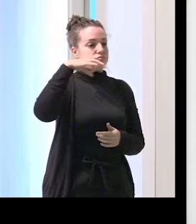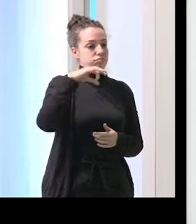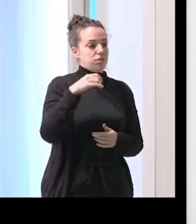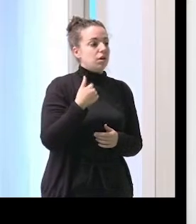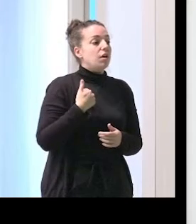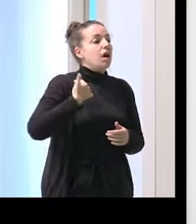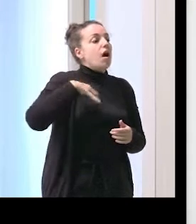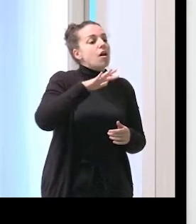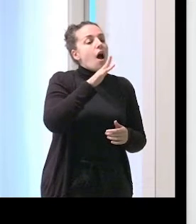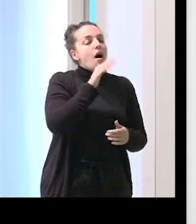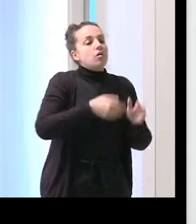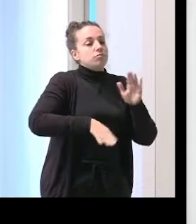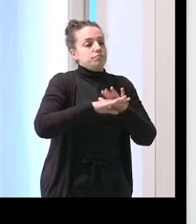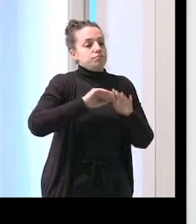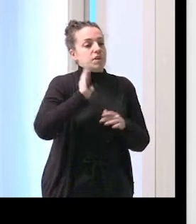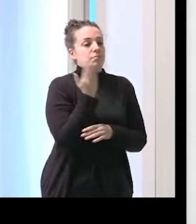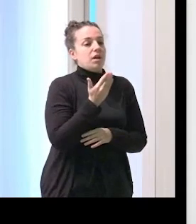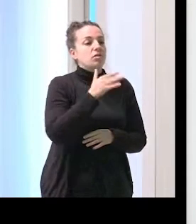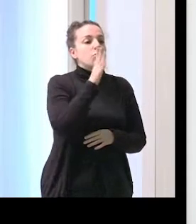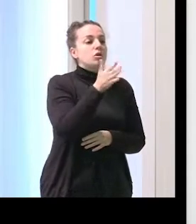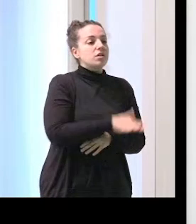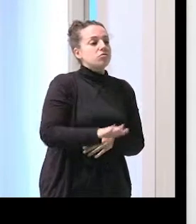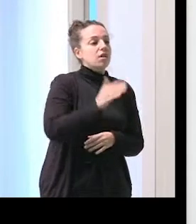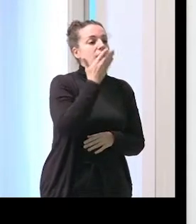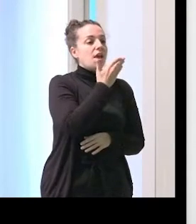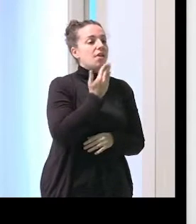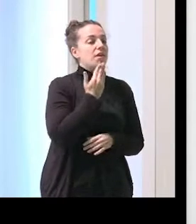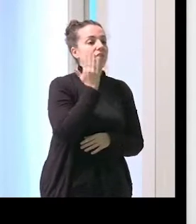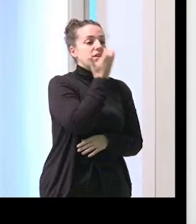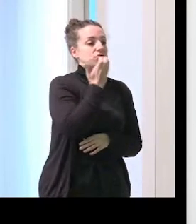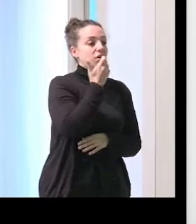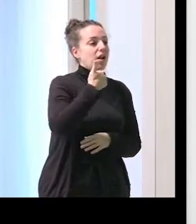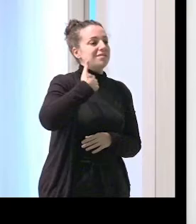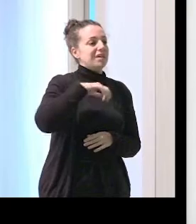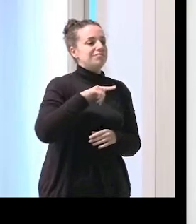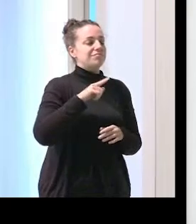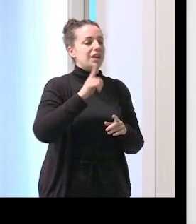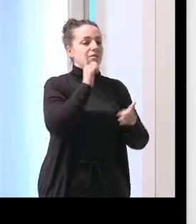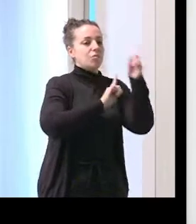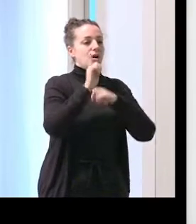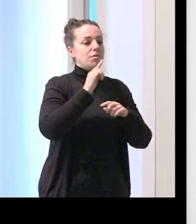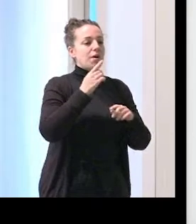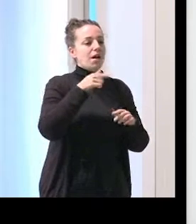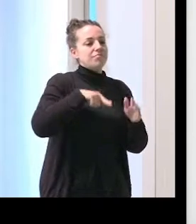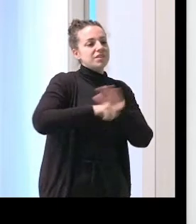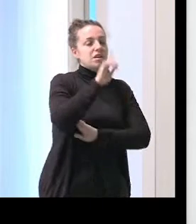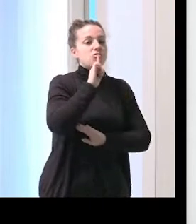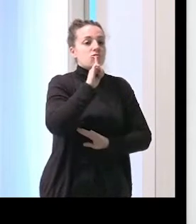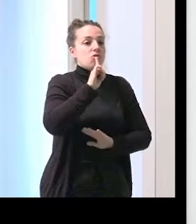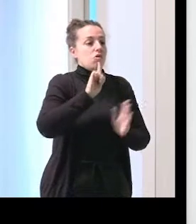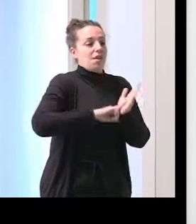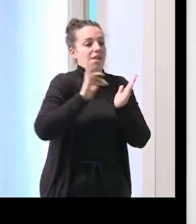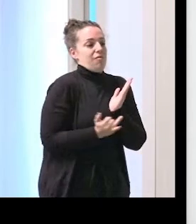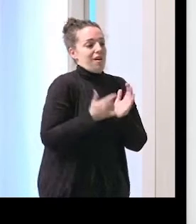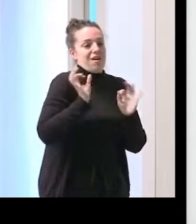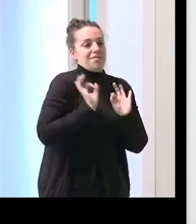a seguir con los impactos. Los niños en edad preescolar con hipoacusia unilateral presentan una alteración del desarrollo del lenguaje. Eso es así, el que trabaja con